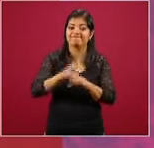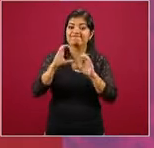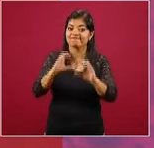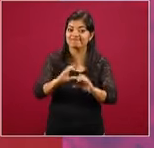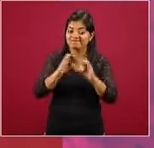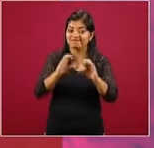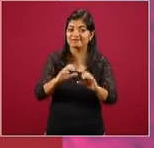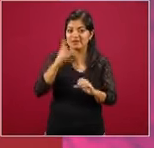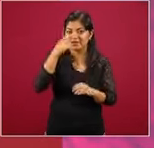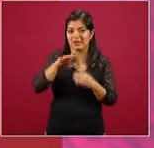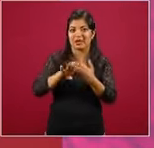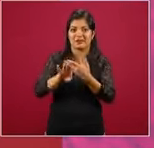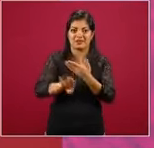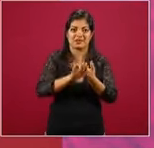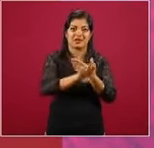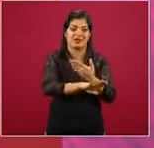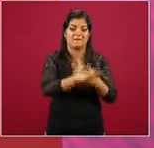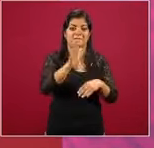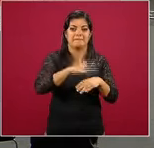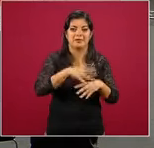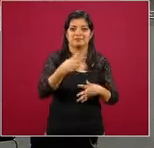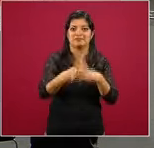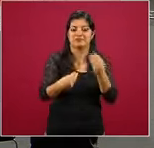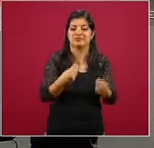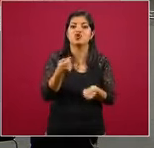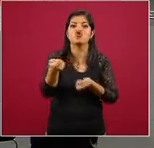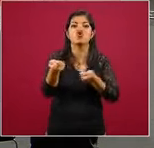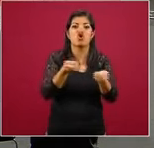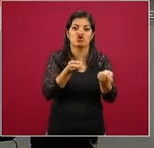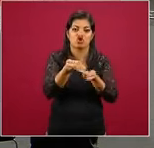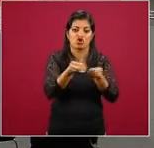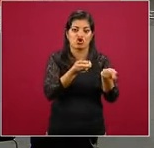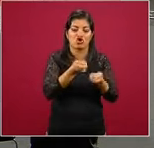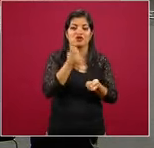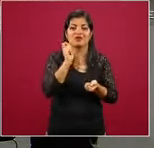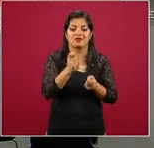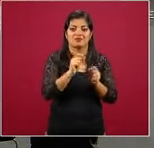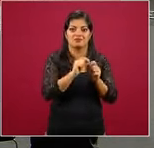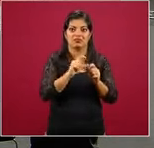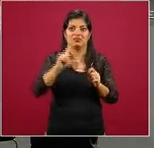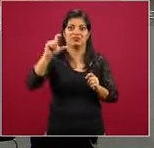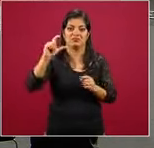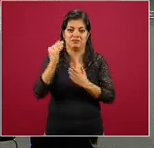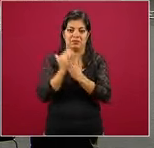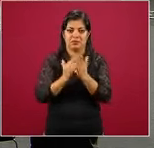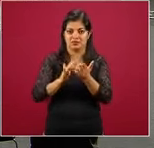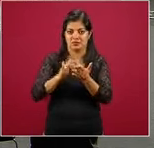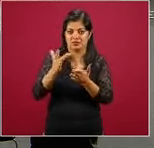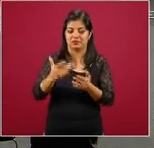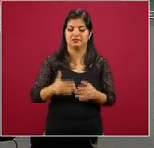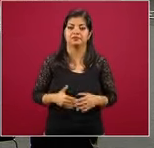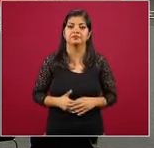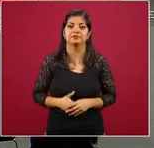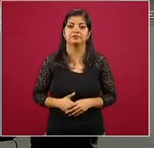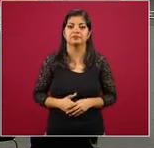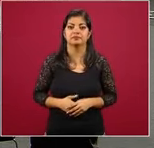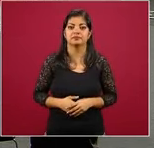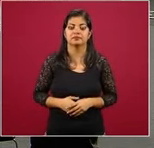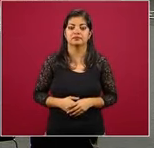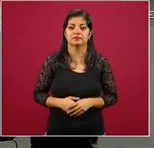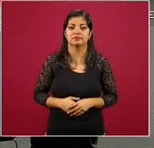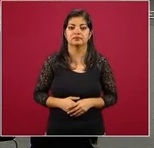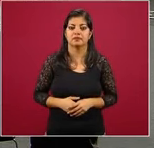una de sus regiones, precisamente para poder controlar la escalada de contactos. Gracias. Muy